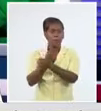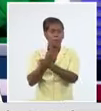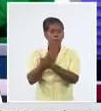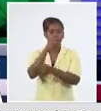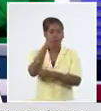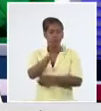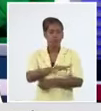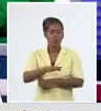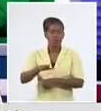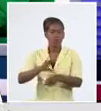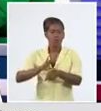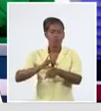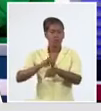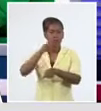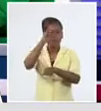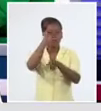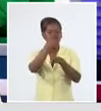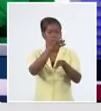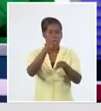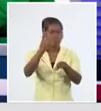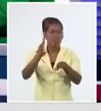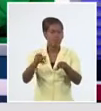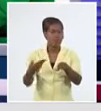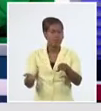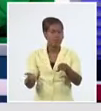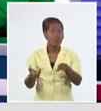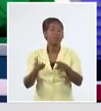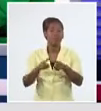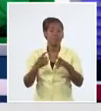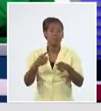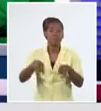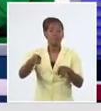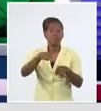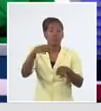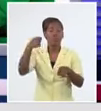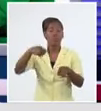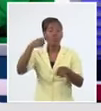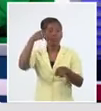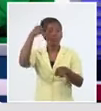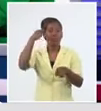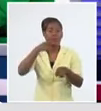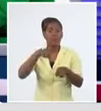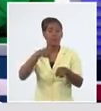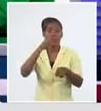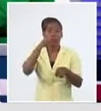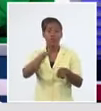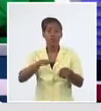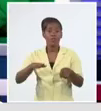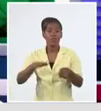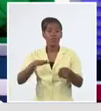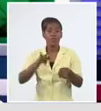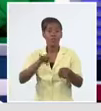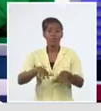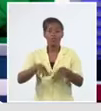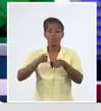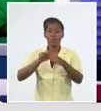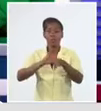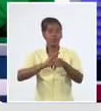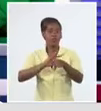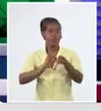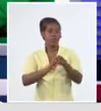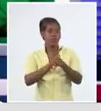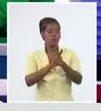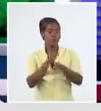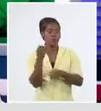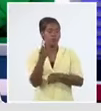COVID? Sin olvidar que la población no enferma de COVID, la población pediátrica, sigue teniendo las afecciones pediátricas. O